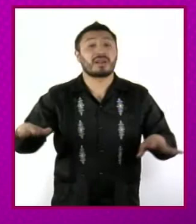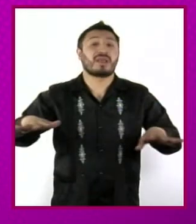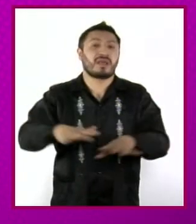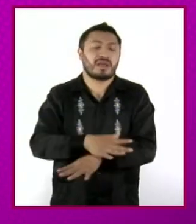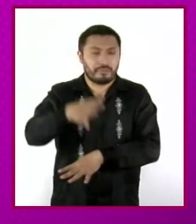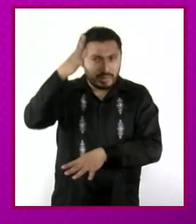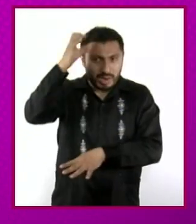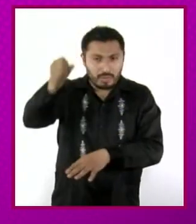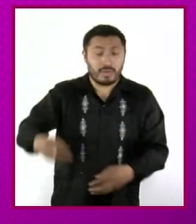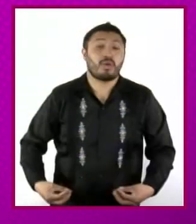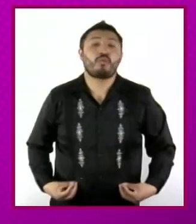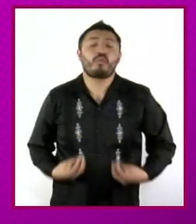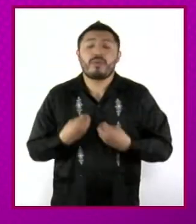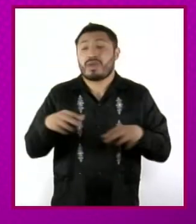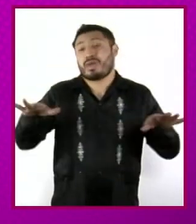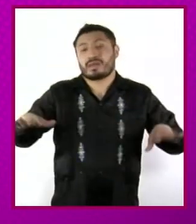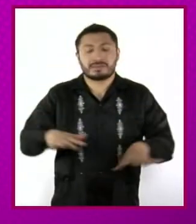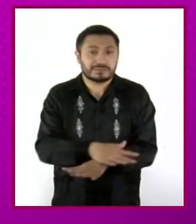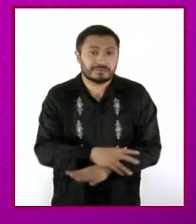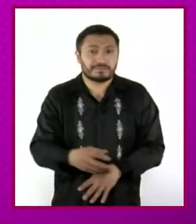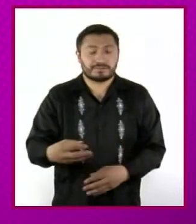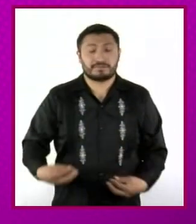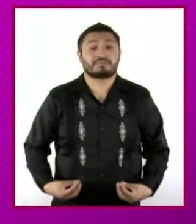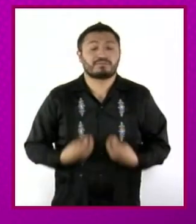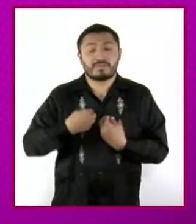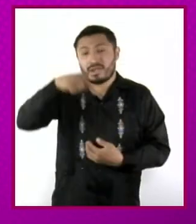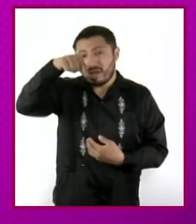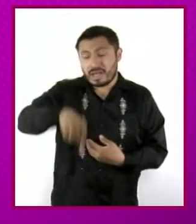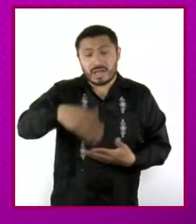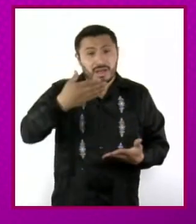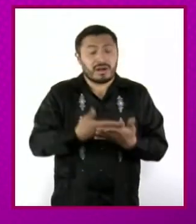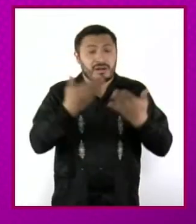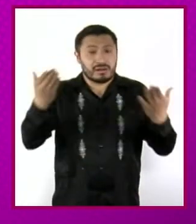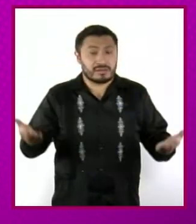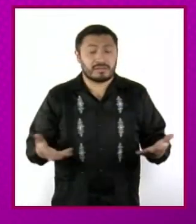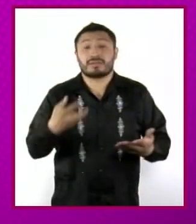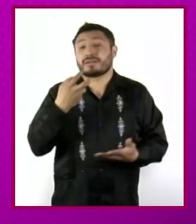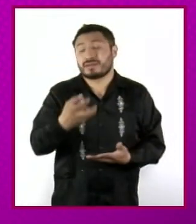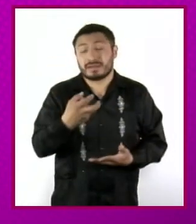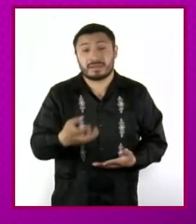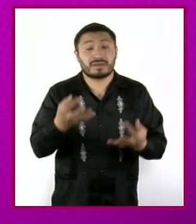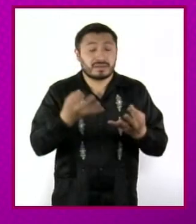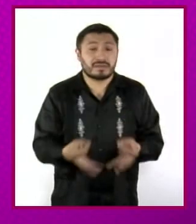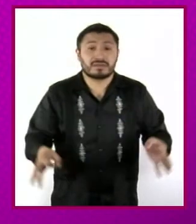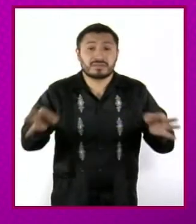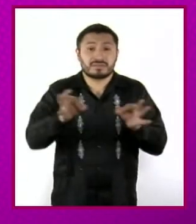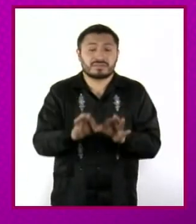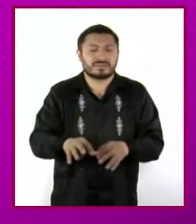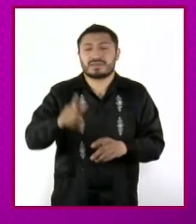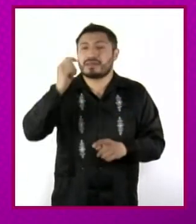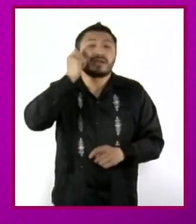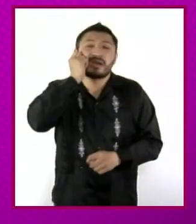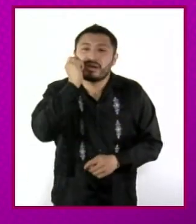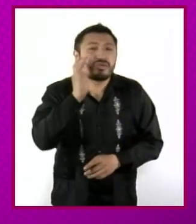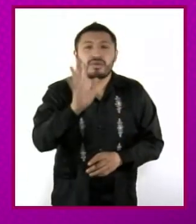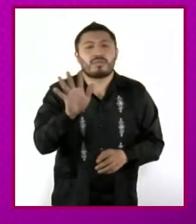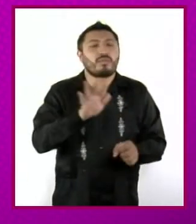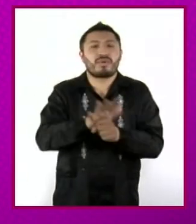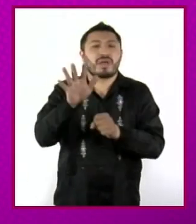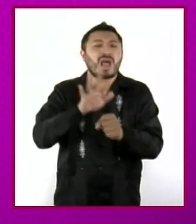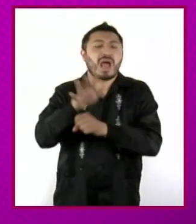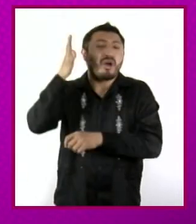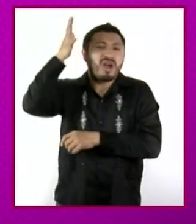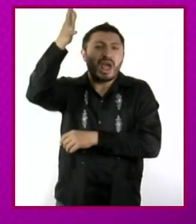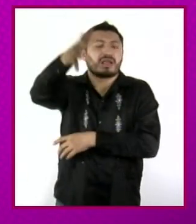vida. Vivimos en un aquí y en un ahora, porque ya no nos importa el después,